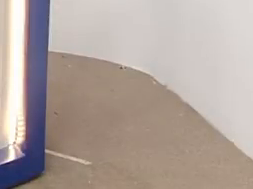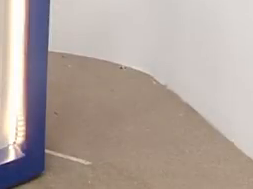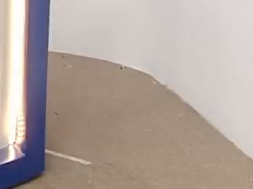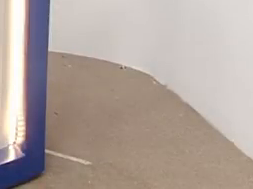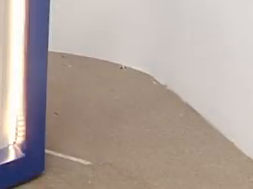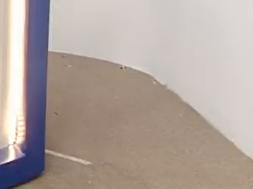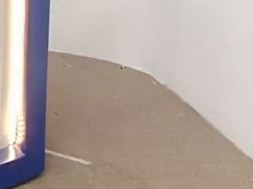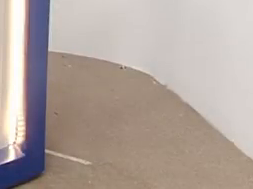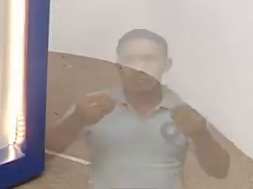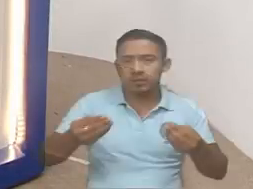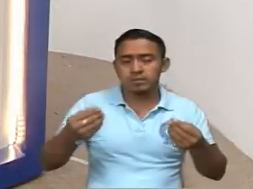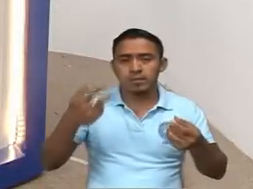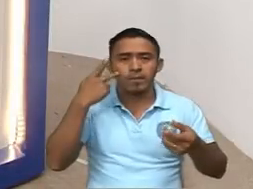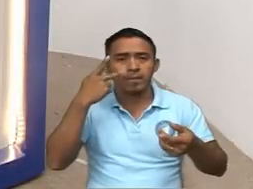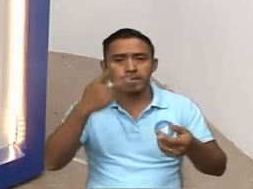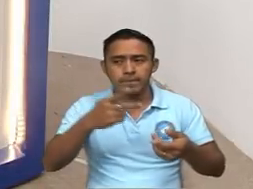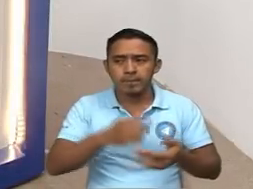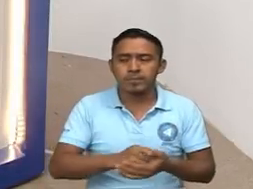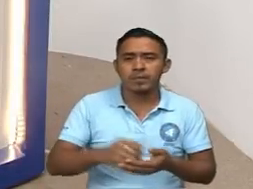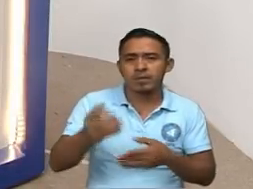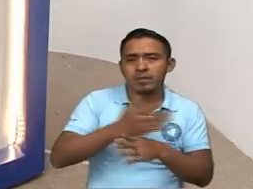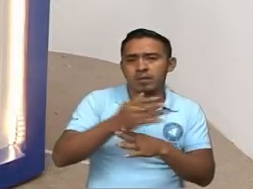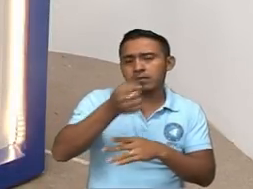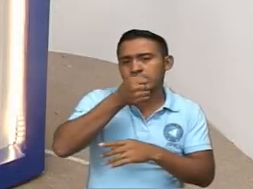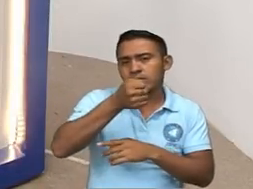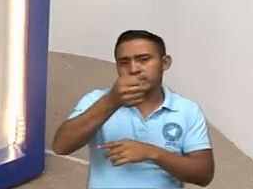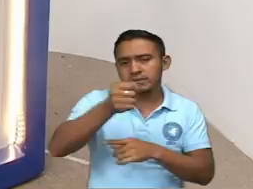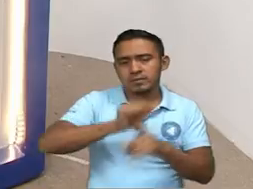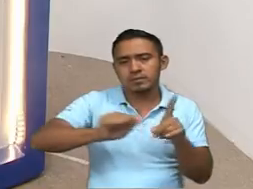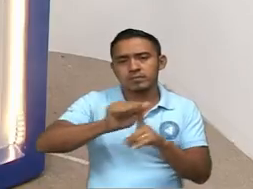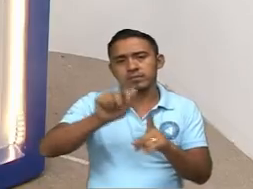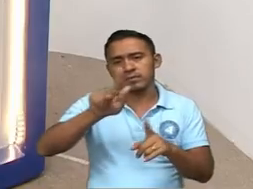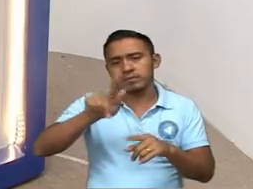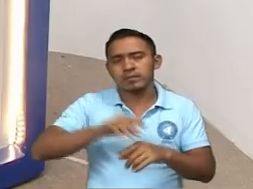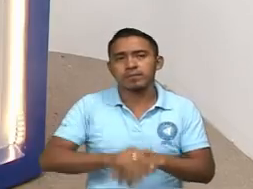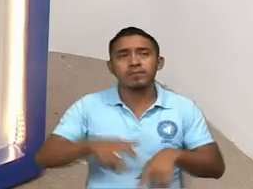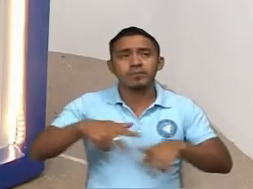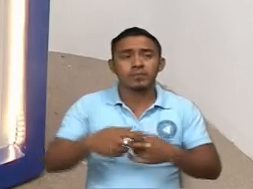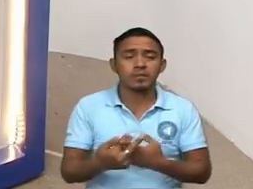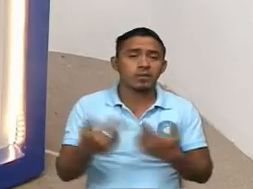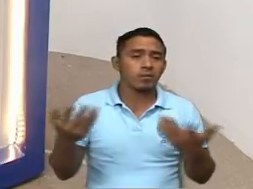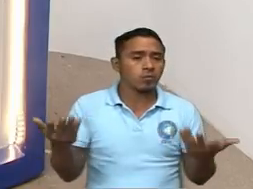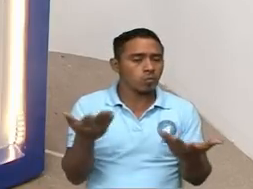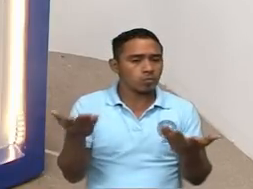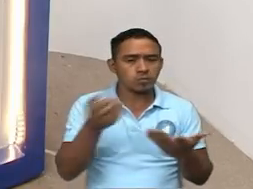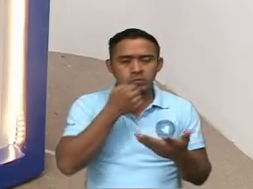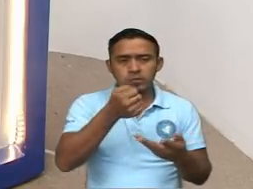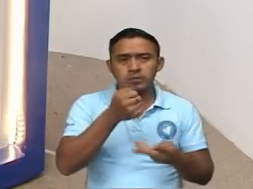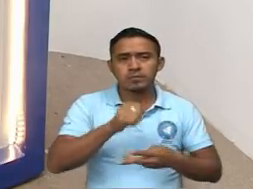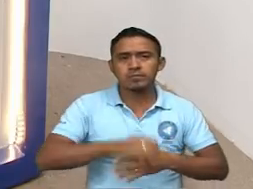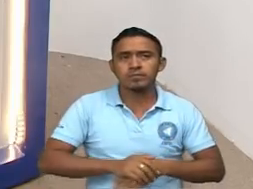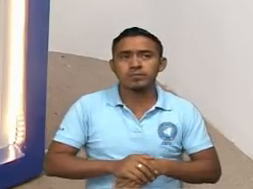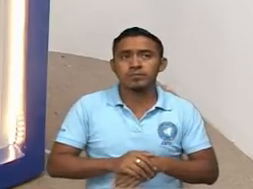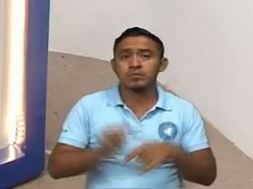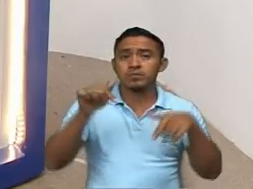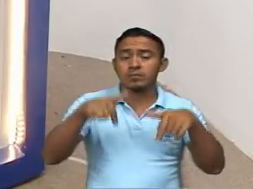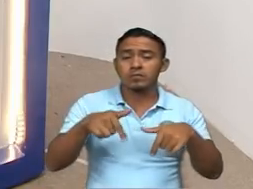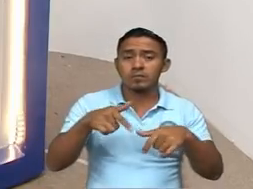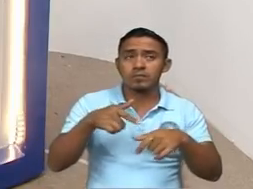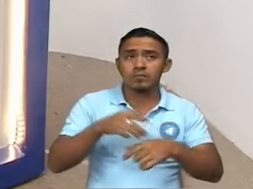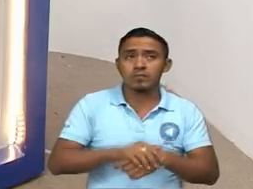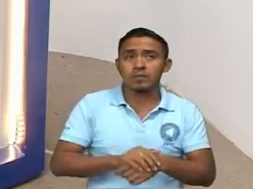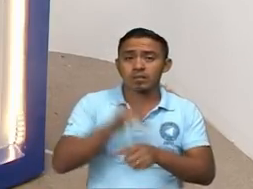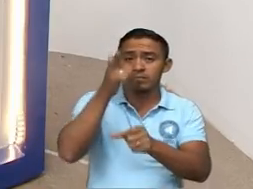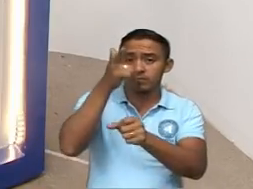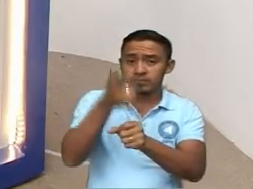Muchísimas gracias por preferir informarse a través de Noticias Asamblea TV. Iniciamos el detalle de nuestras informaciones y lo hacemos haciendo